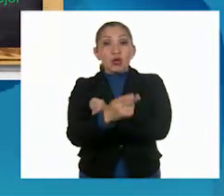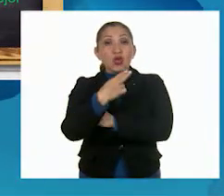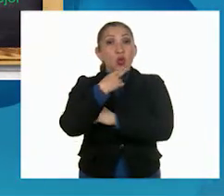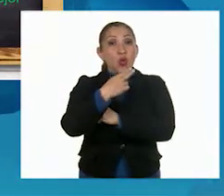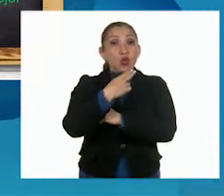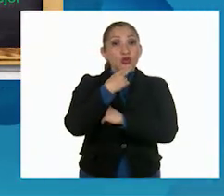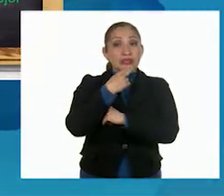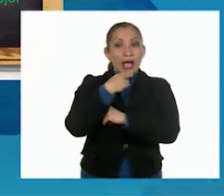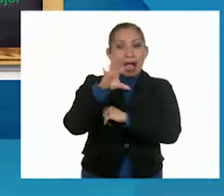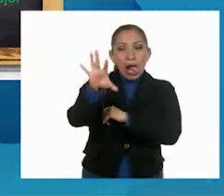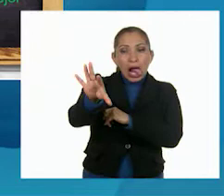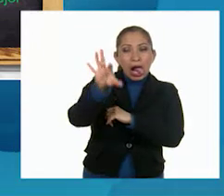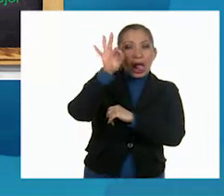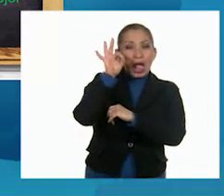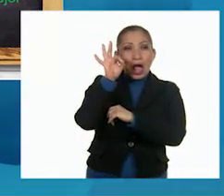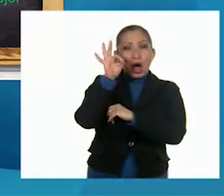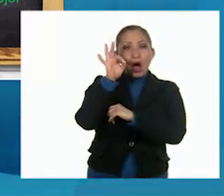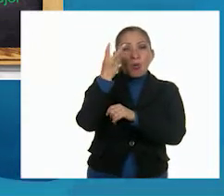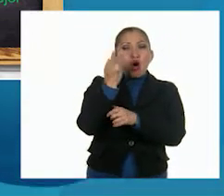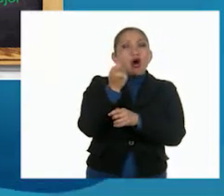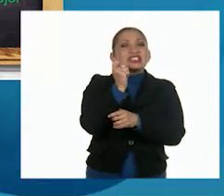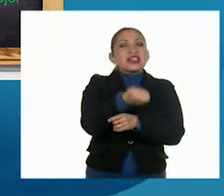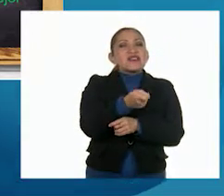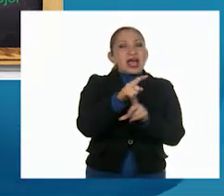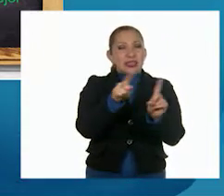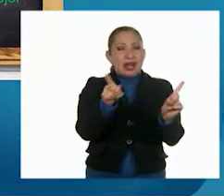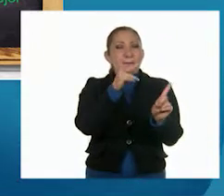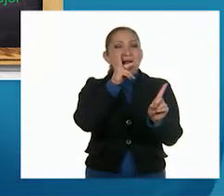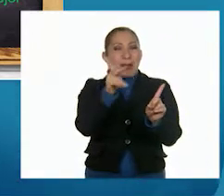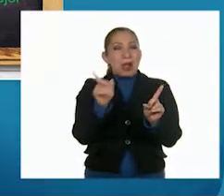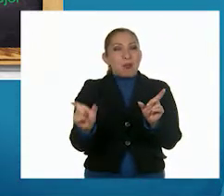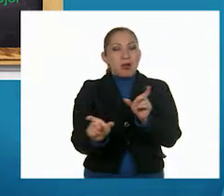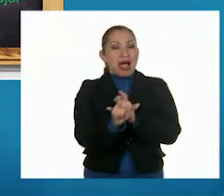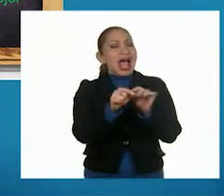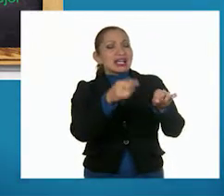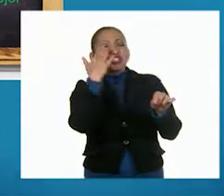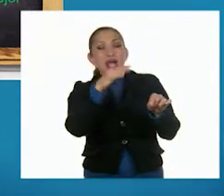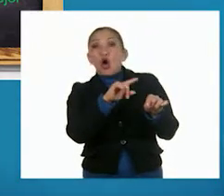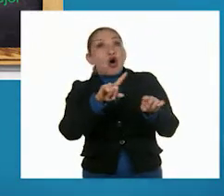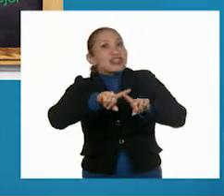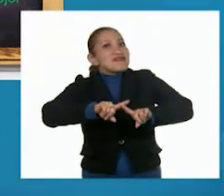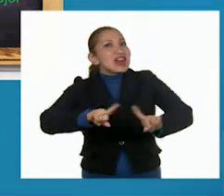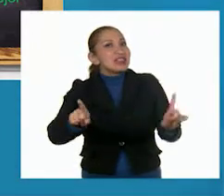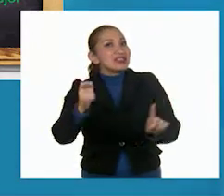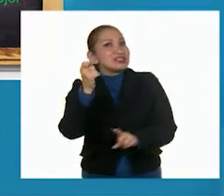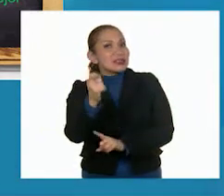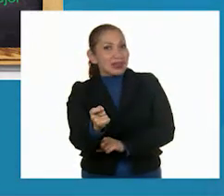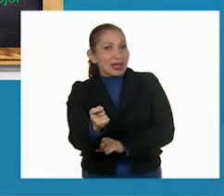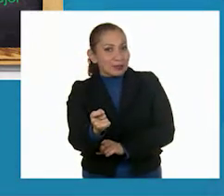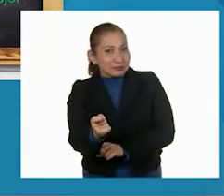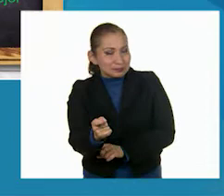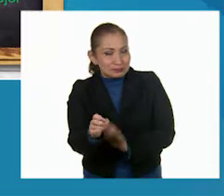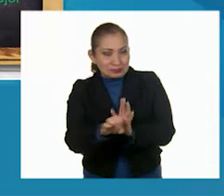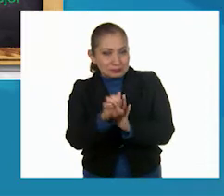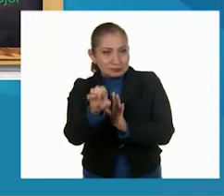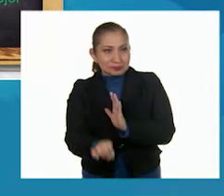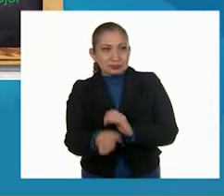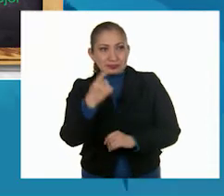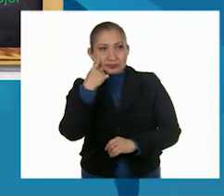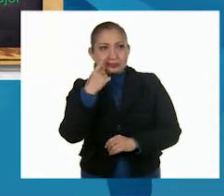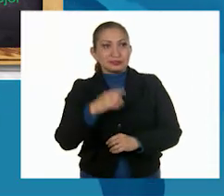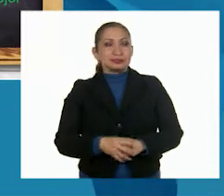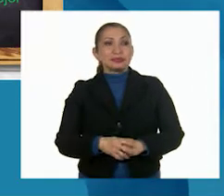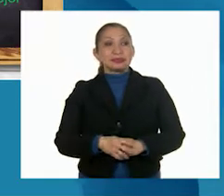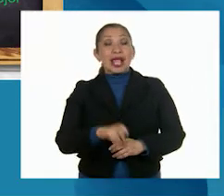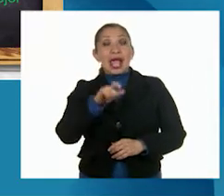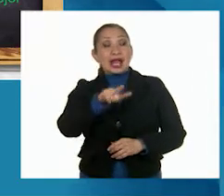utiliza recursos como el doble significado que tiene una palabra o su reiteración. Por ejemplo,